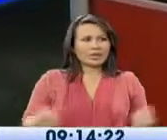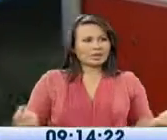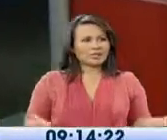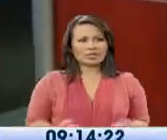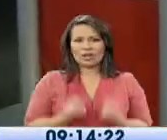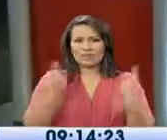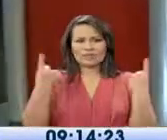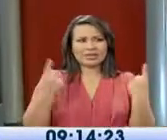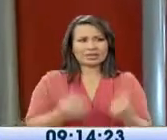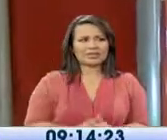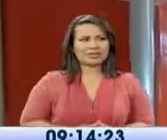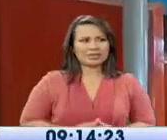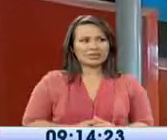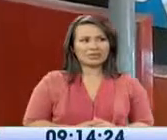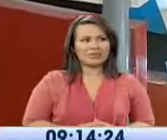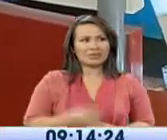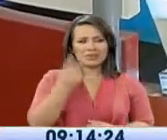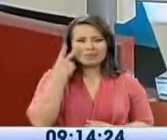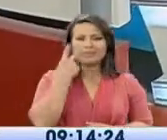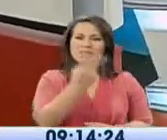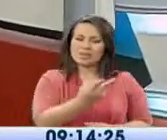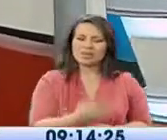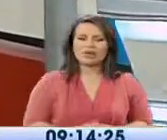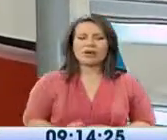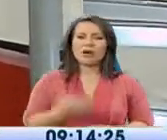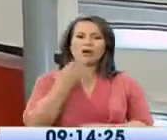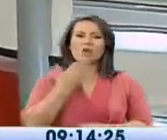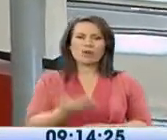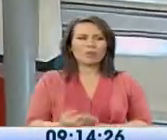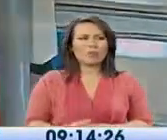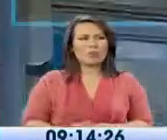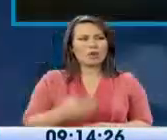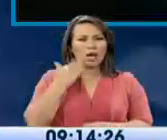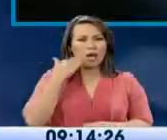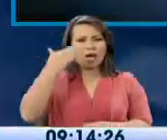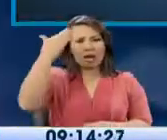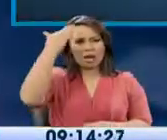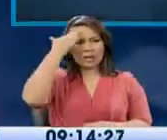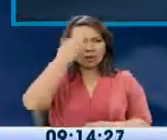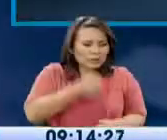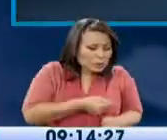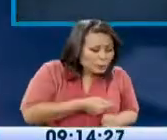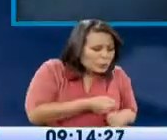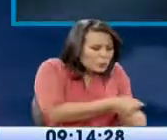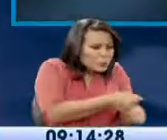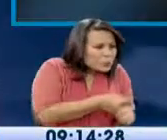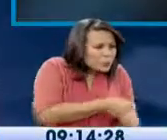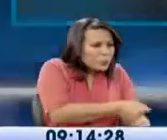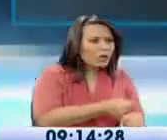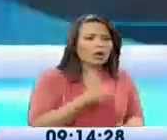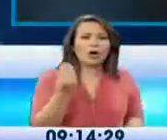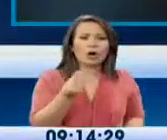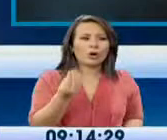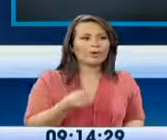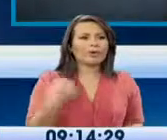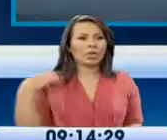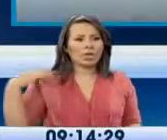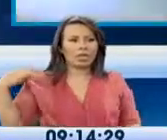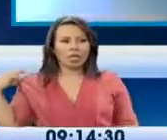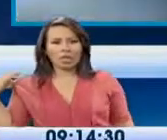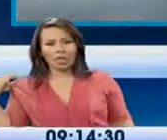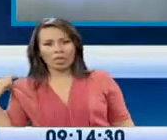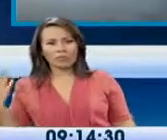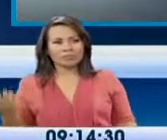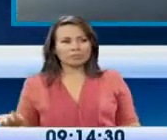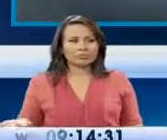Increíble, Hugo. Y amigos televidentes, mira cómo adultos inescrupulosos inducen a los jóvenes, los utilizan,